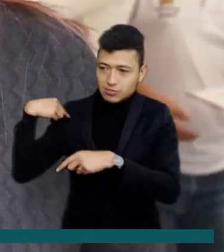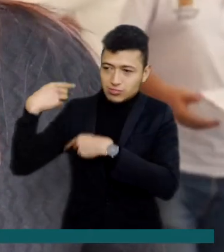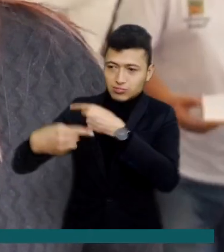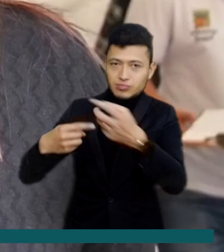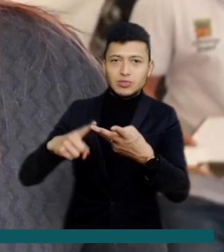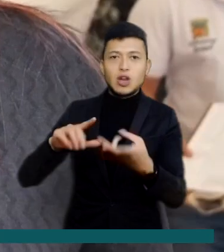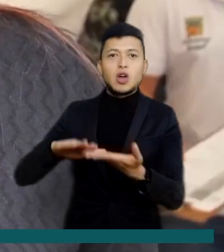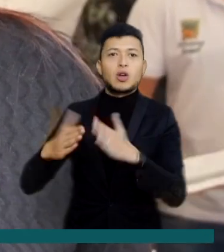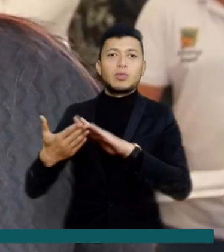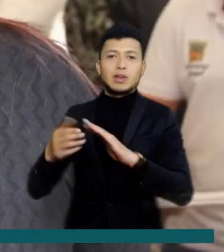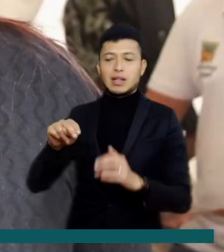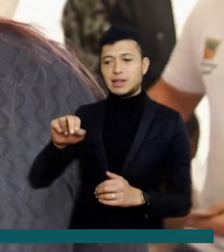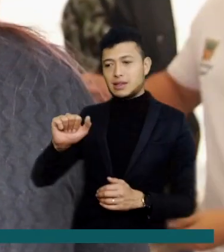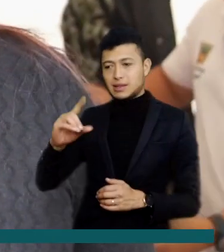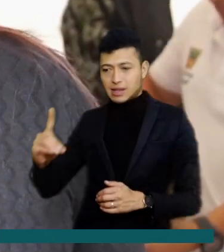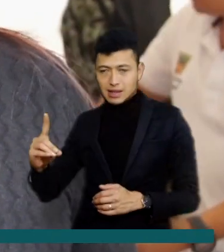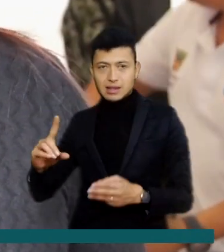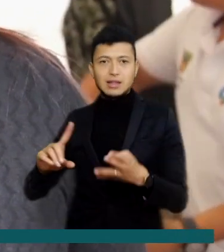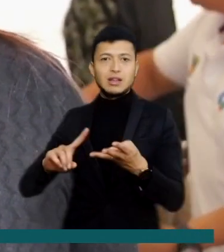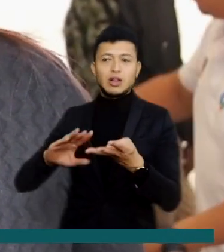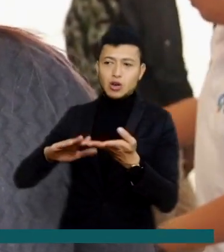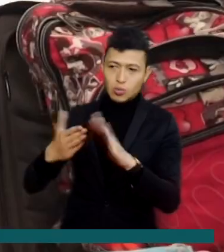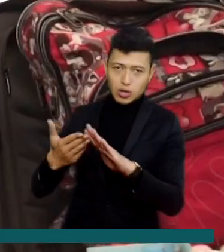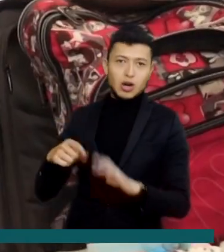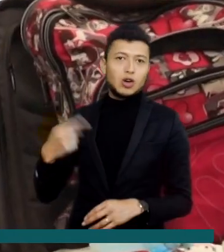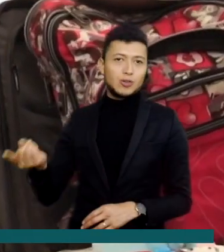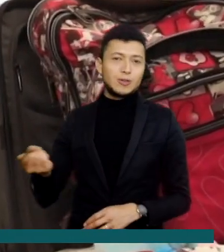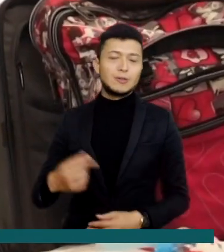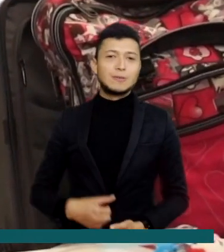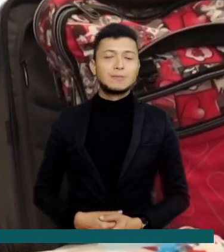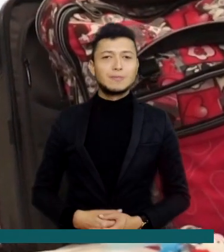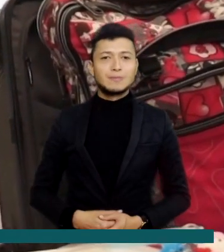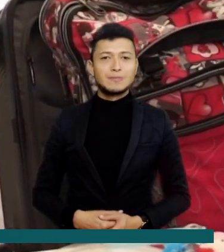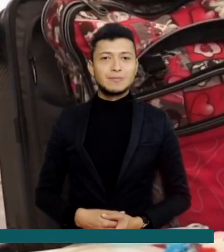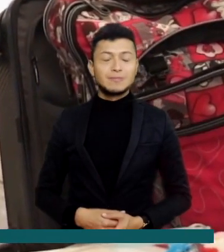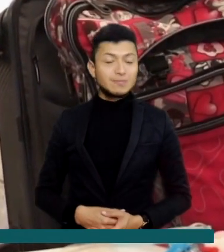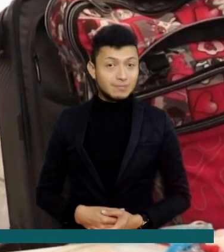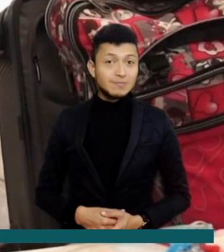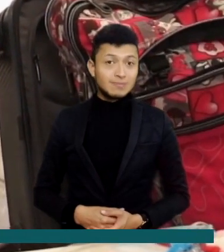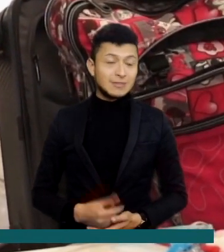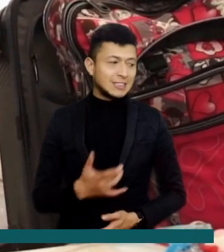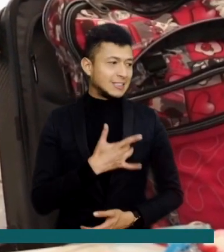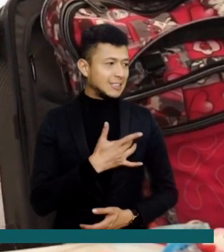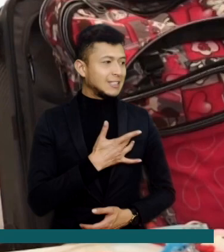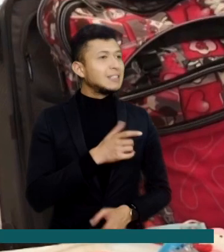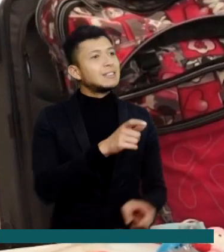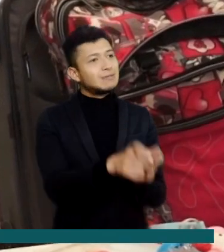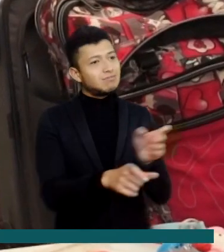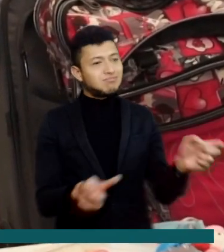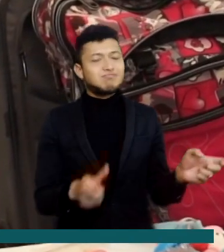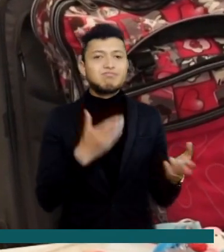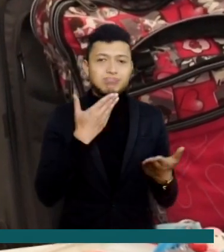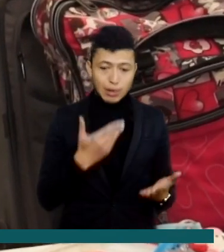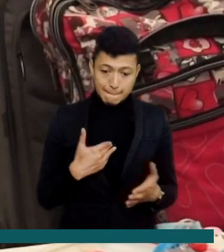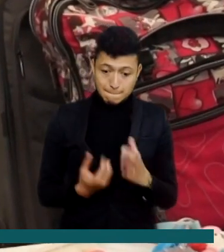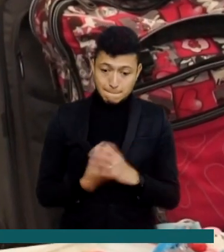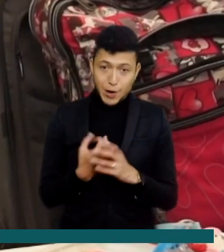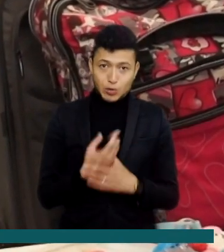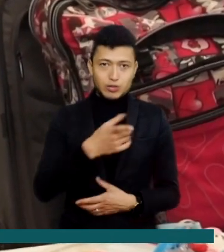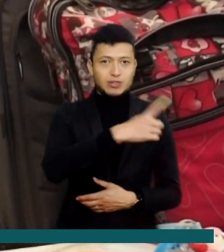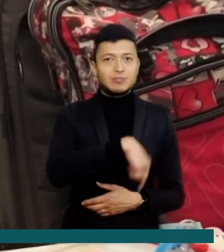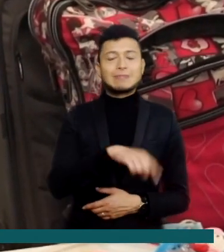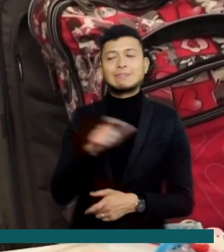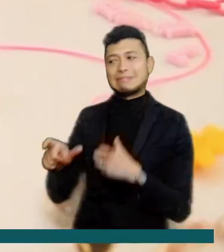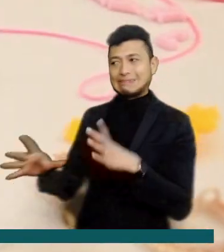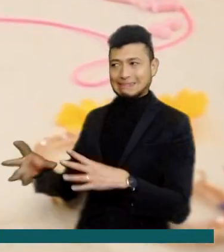comunidad NAR, que hablamos hoy en día, y la comunidad gitana. He tenido una acogida muy agradable, muy favorable. La gente le ha gustado mucho mis